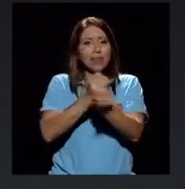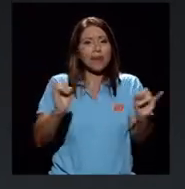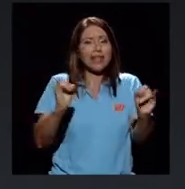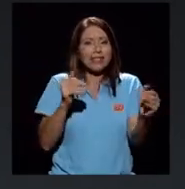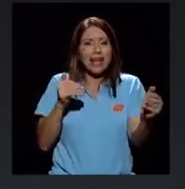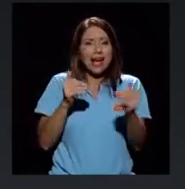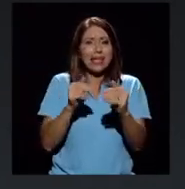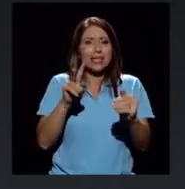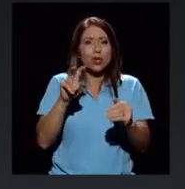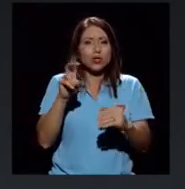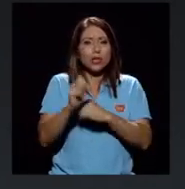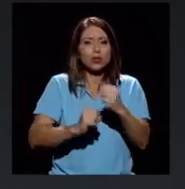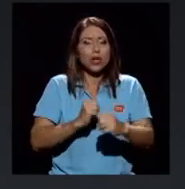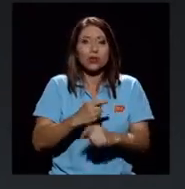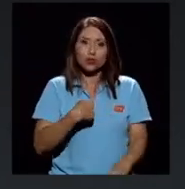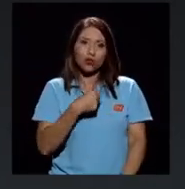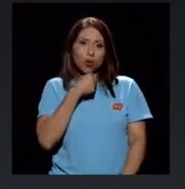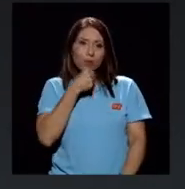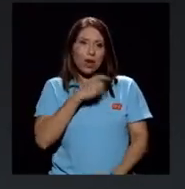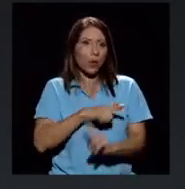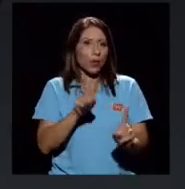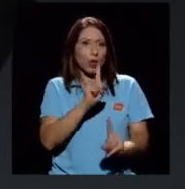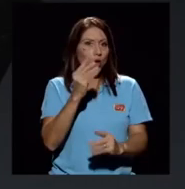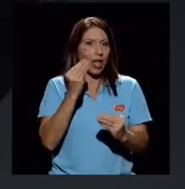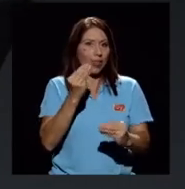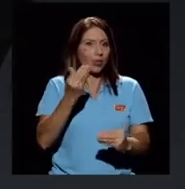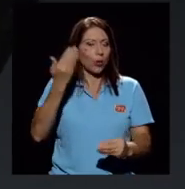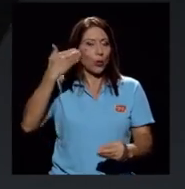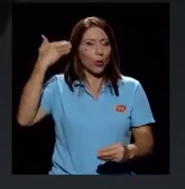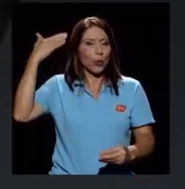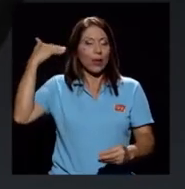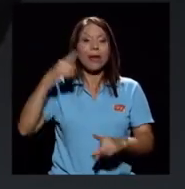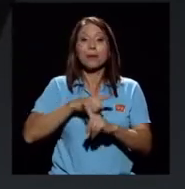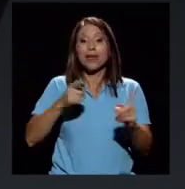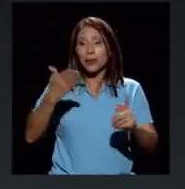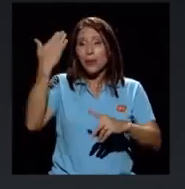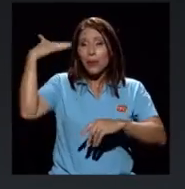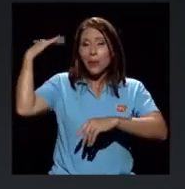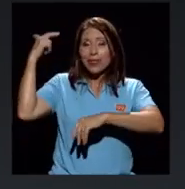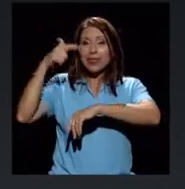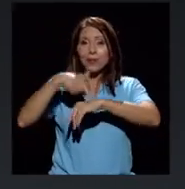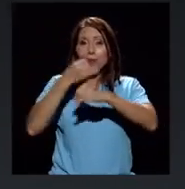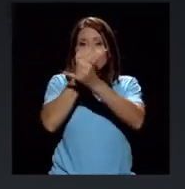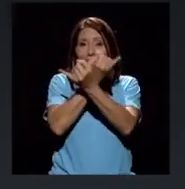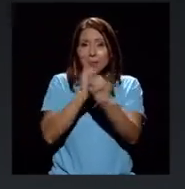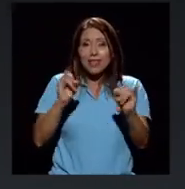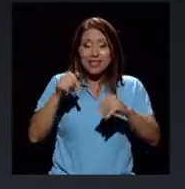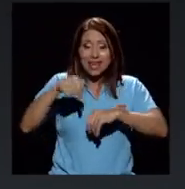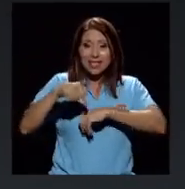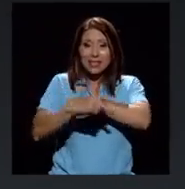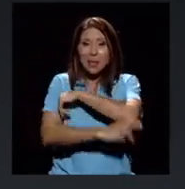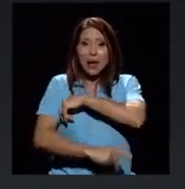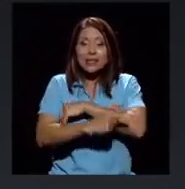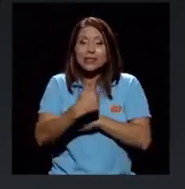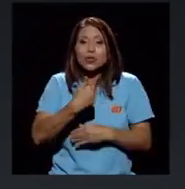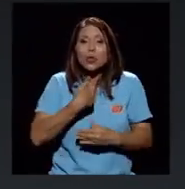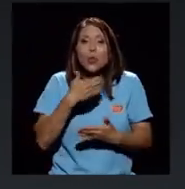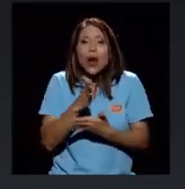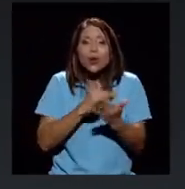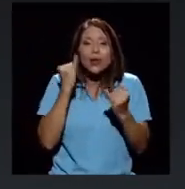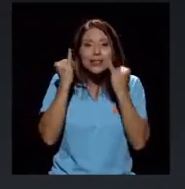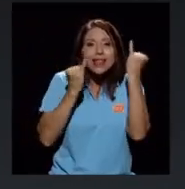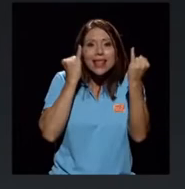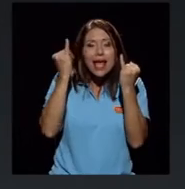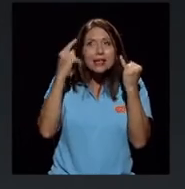y yo soy viejo pero no tanto tuvo algunas ideas de que el futuro era